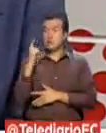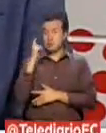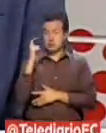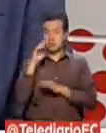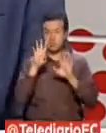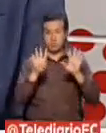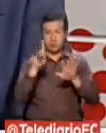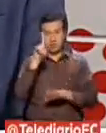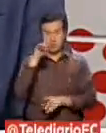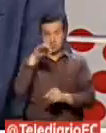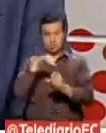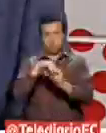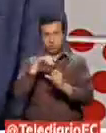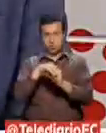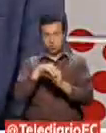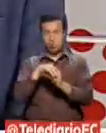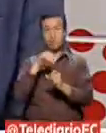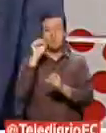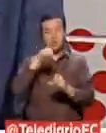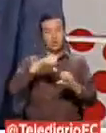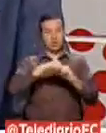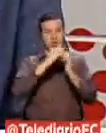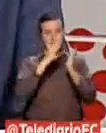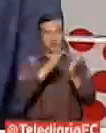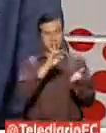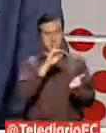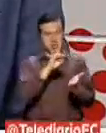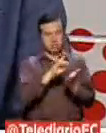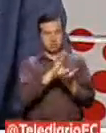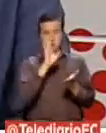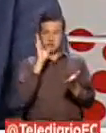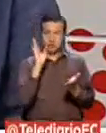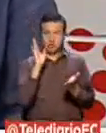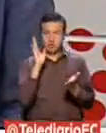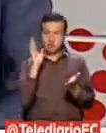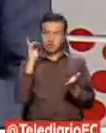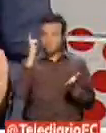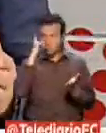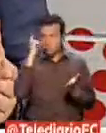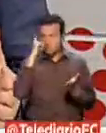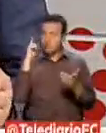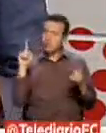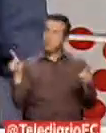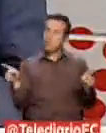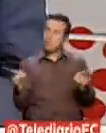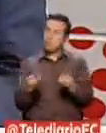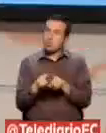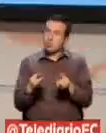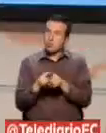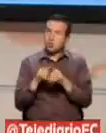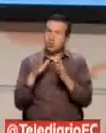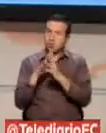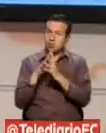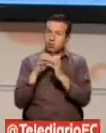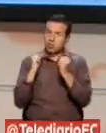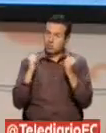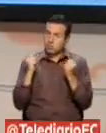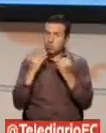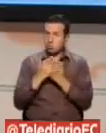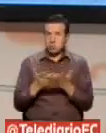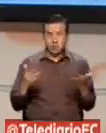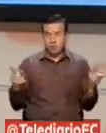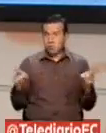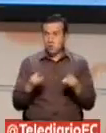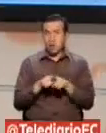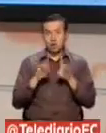necesitaban 91 votos para levantar la inmunidad parlamentaria, por lo tanto debería entenderse que los